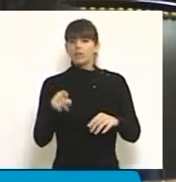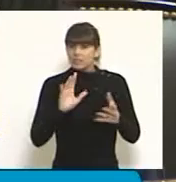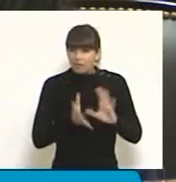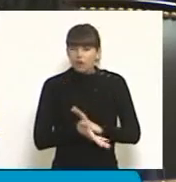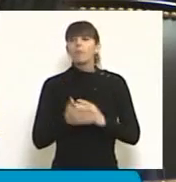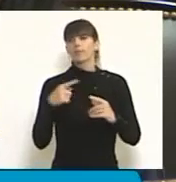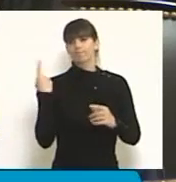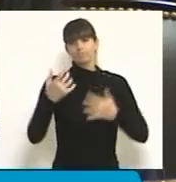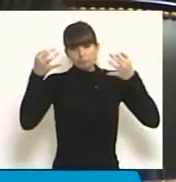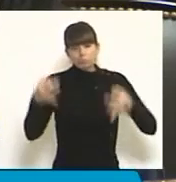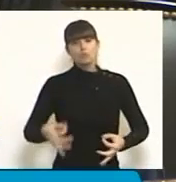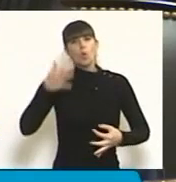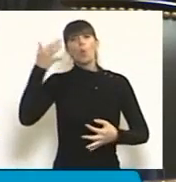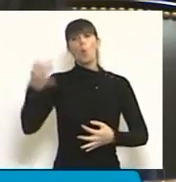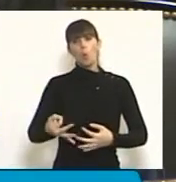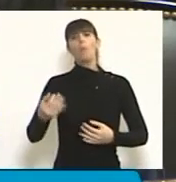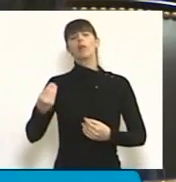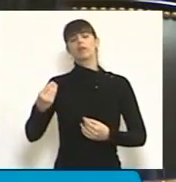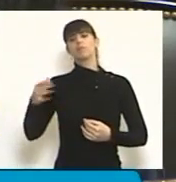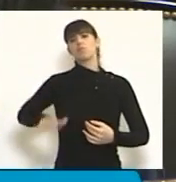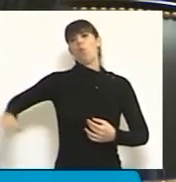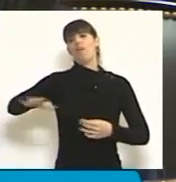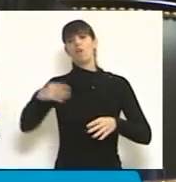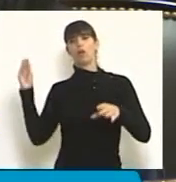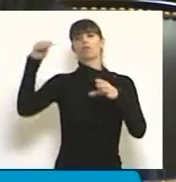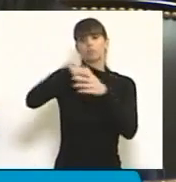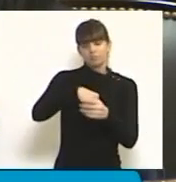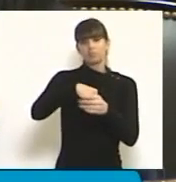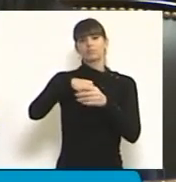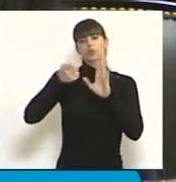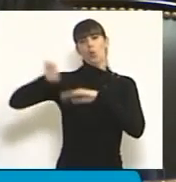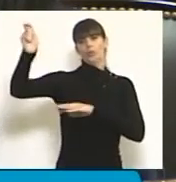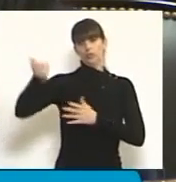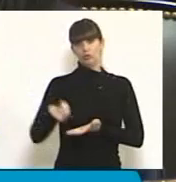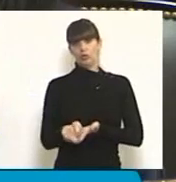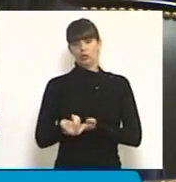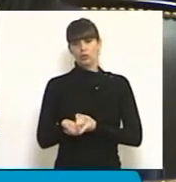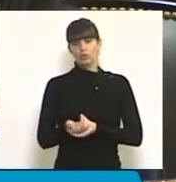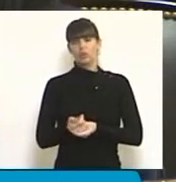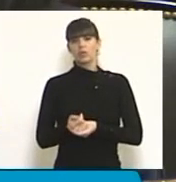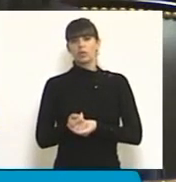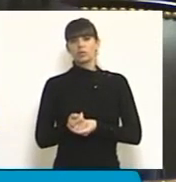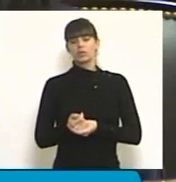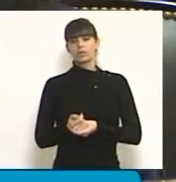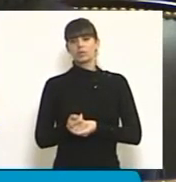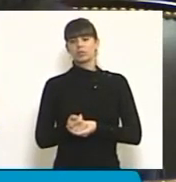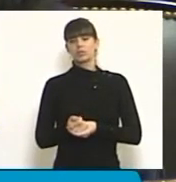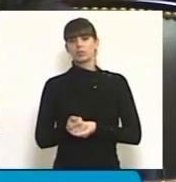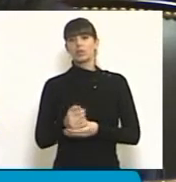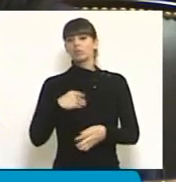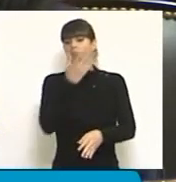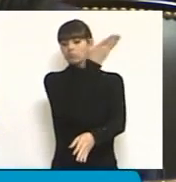cumplido con la participación popular, que hasta ahora se encuentra en